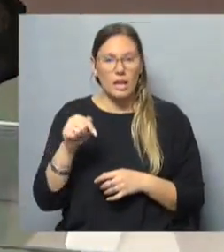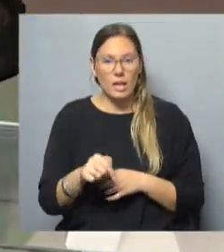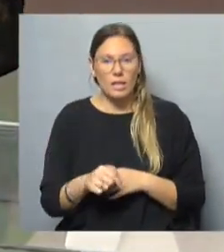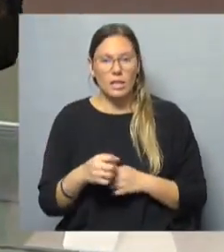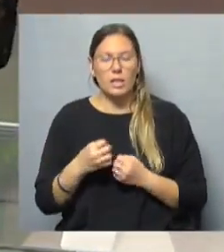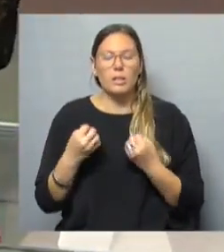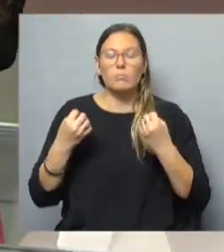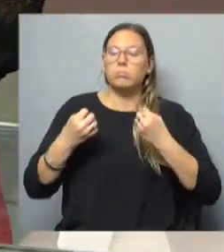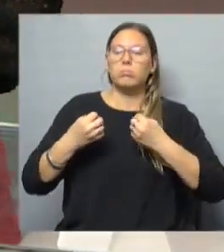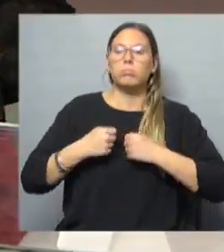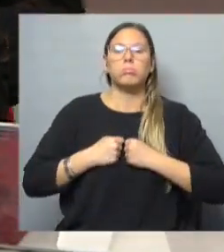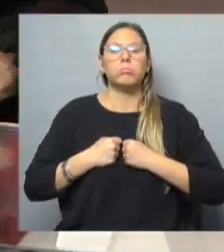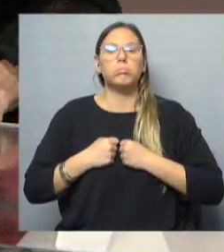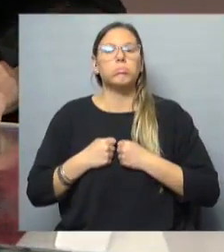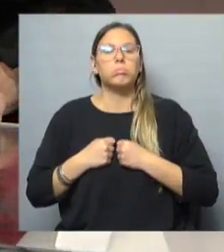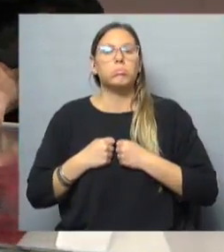despojada.